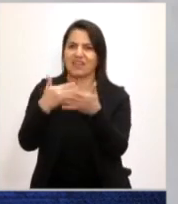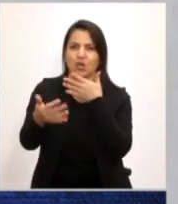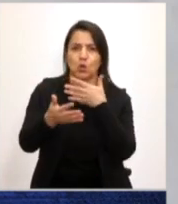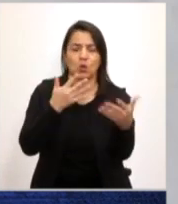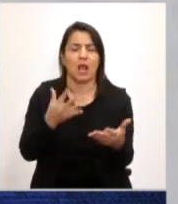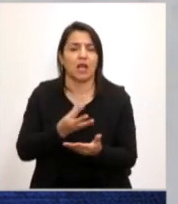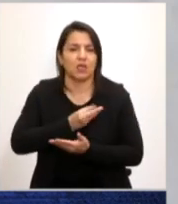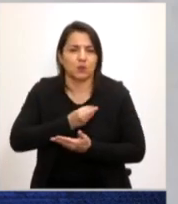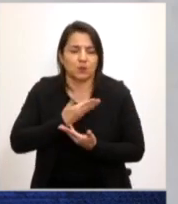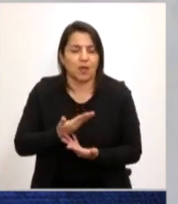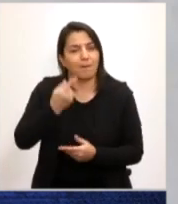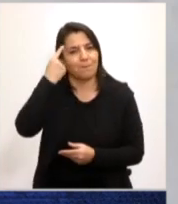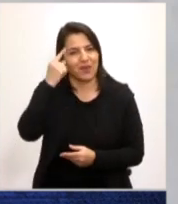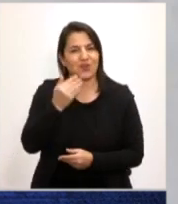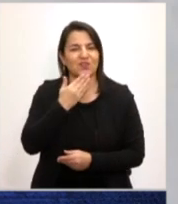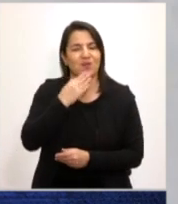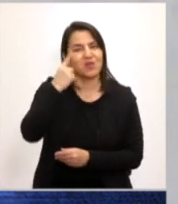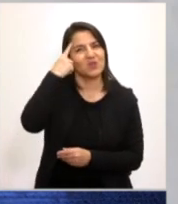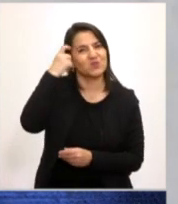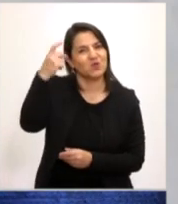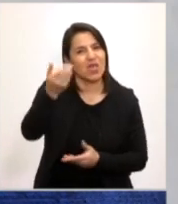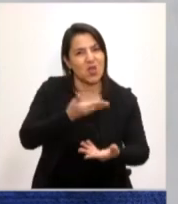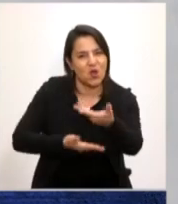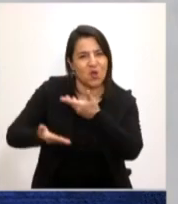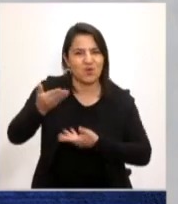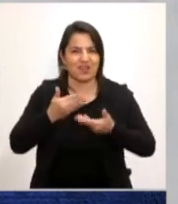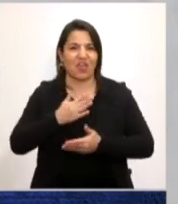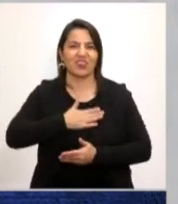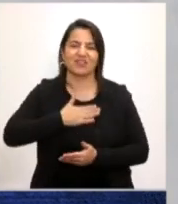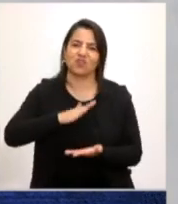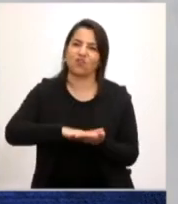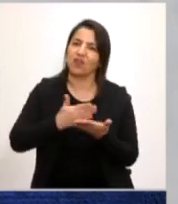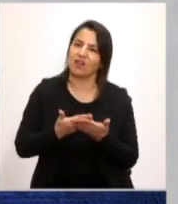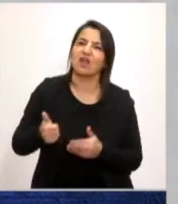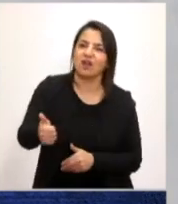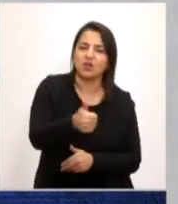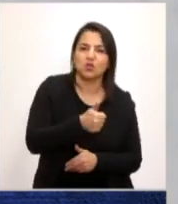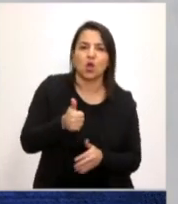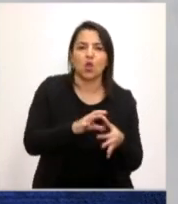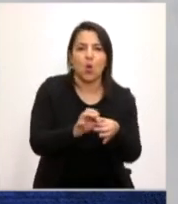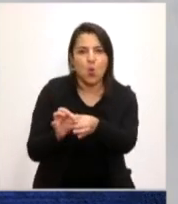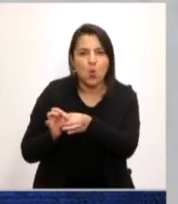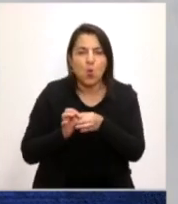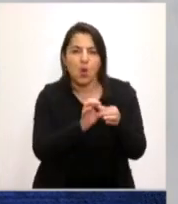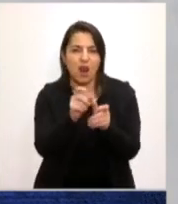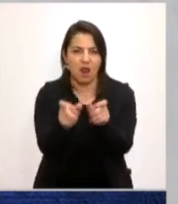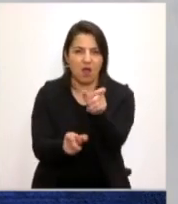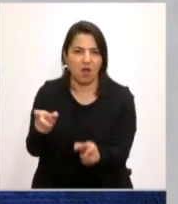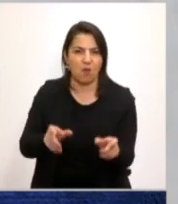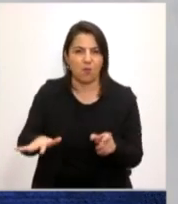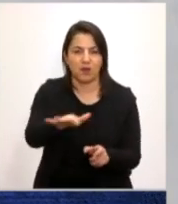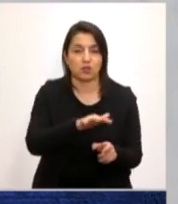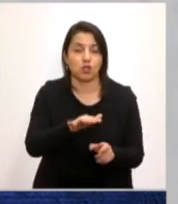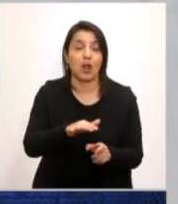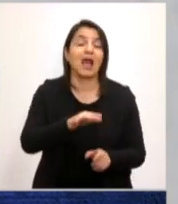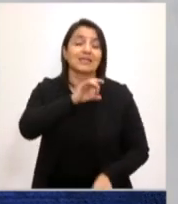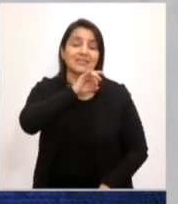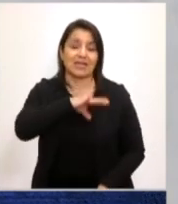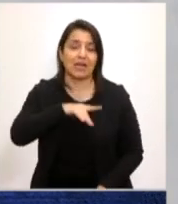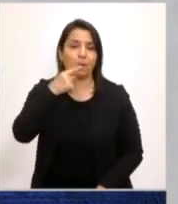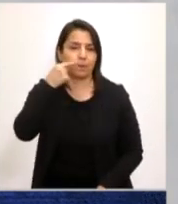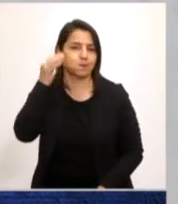hay anhelos compartidos, sueños colectivos y deseos de bienestar común que nos unen como seres humanos, como chilenos y